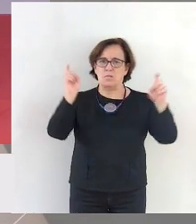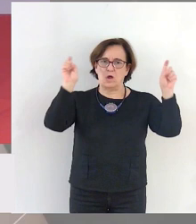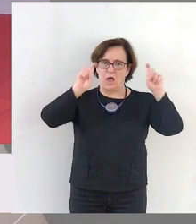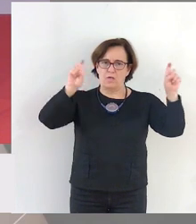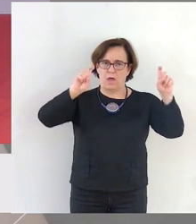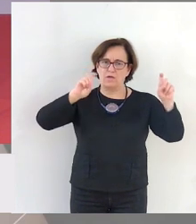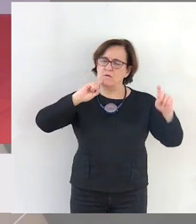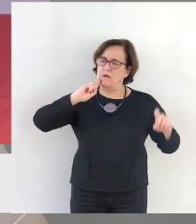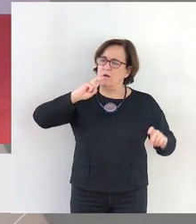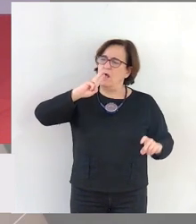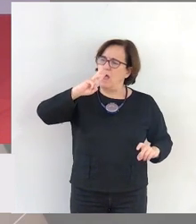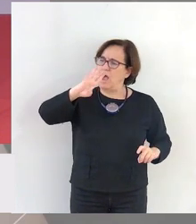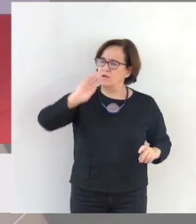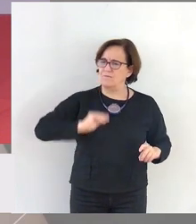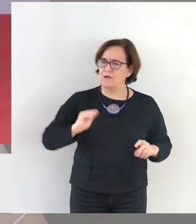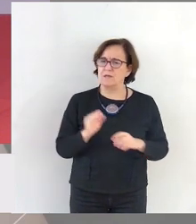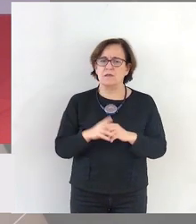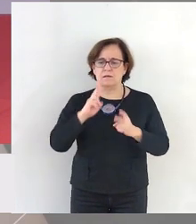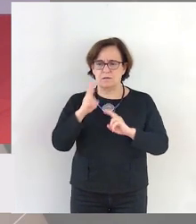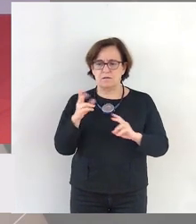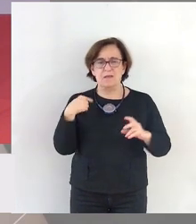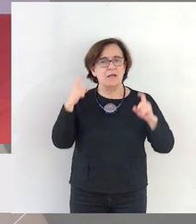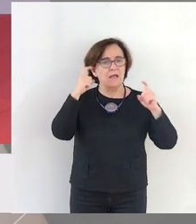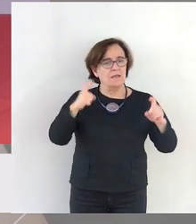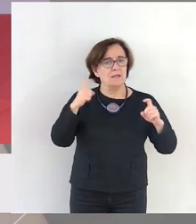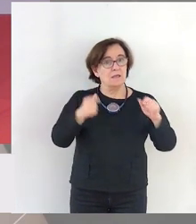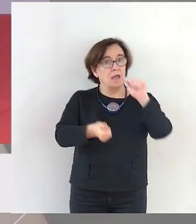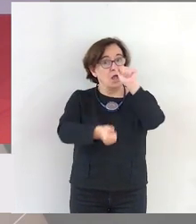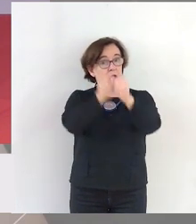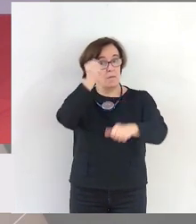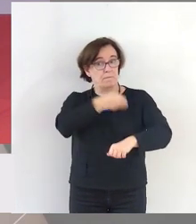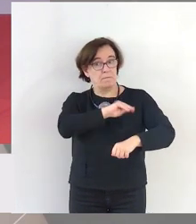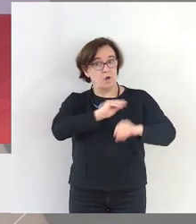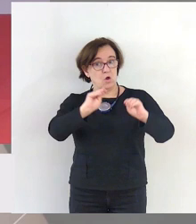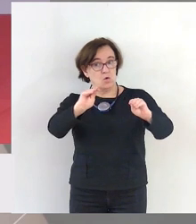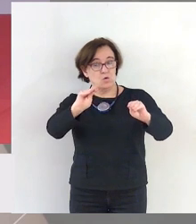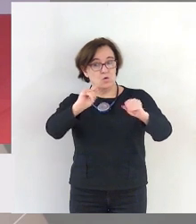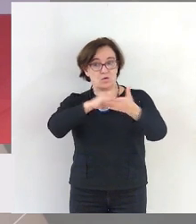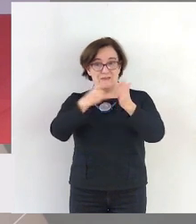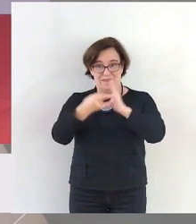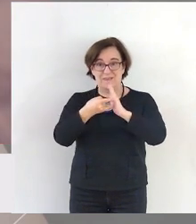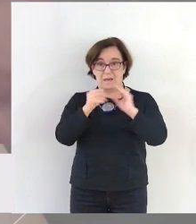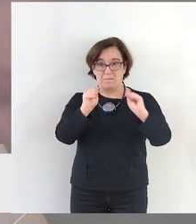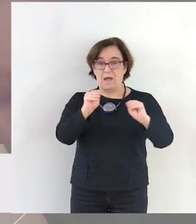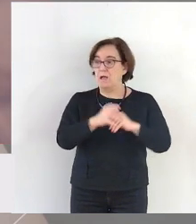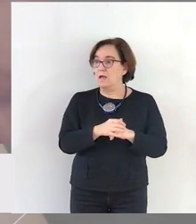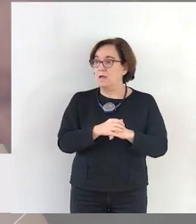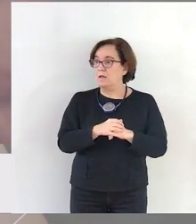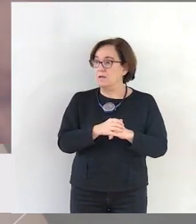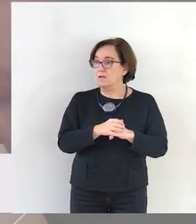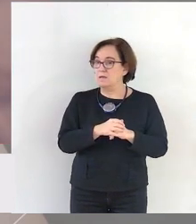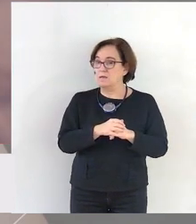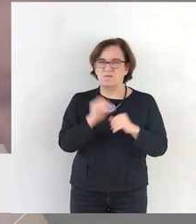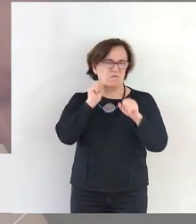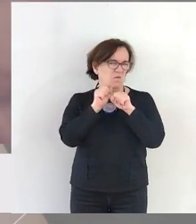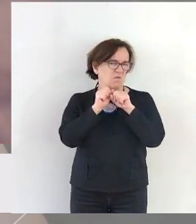muchos años intentamos copiar en España un sistema como está muy